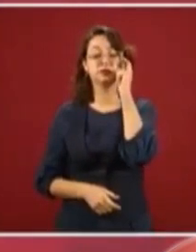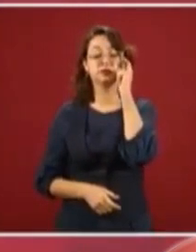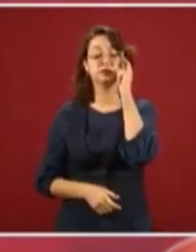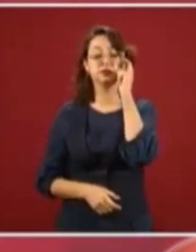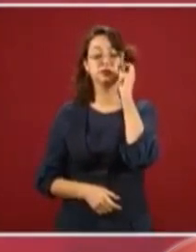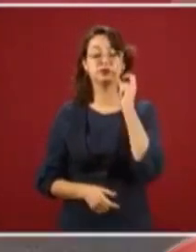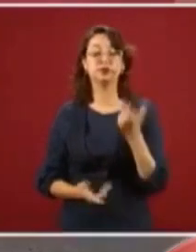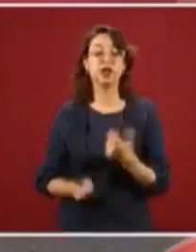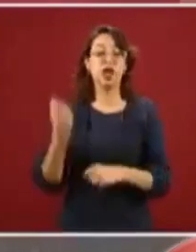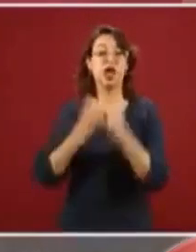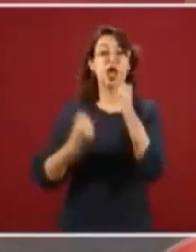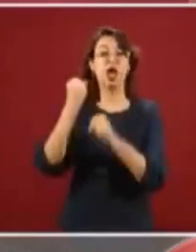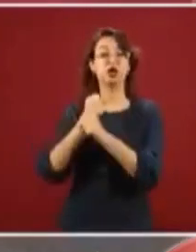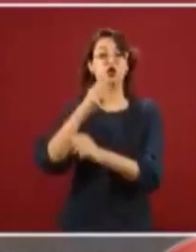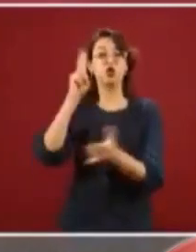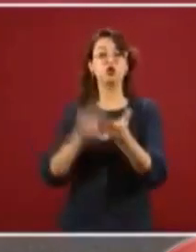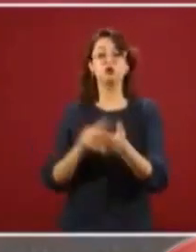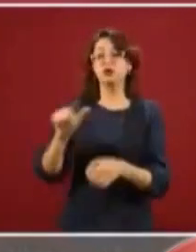el 2012,